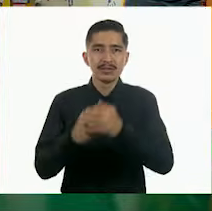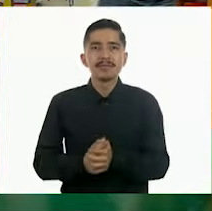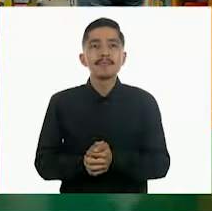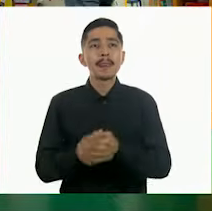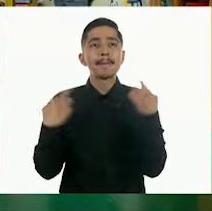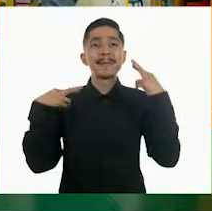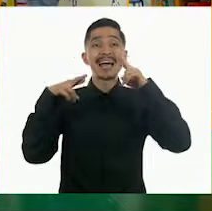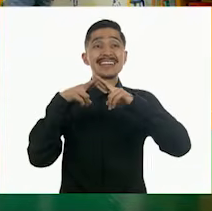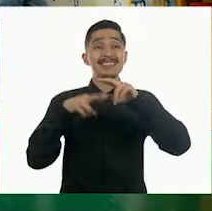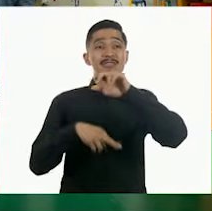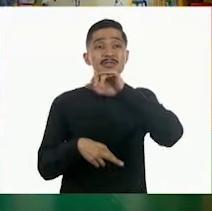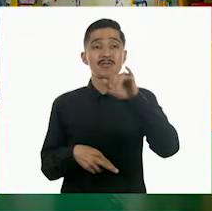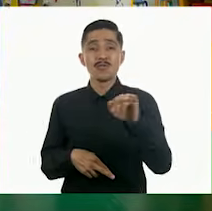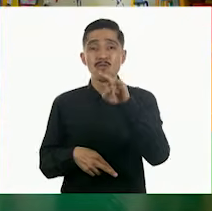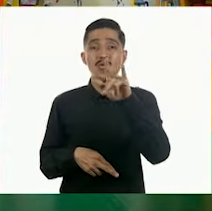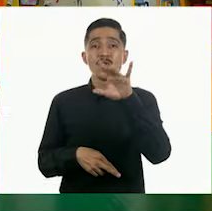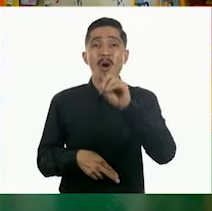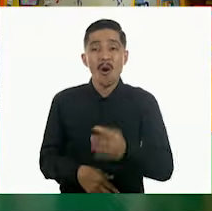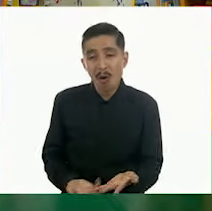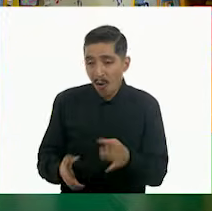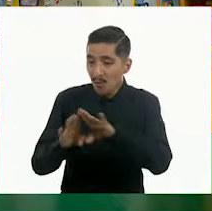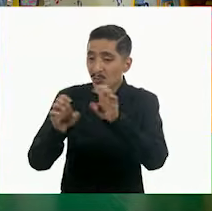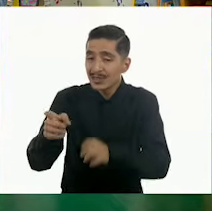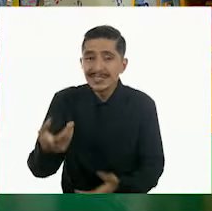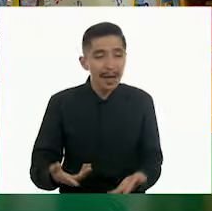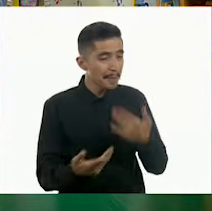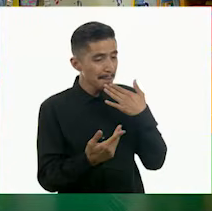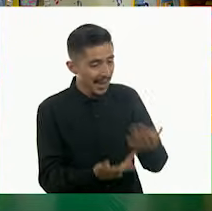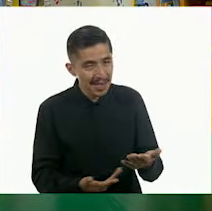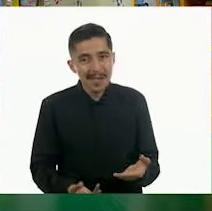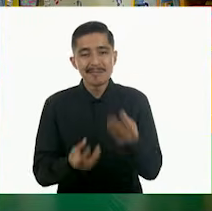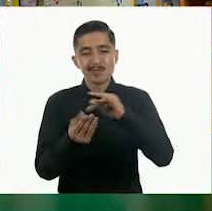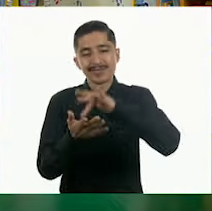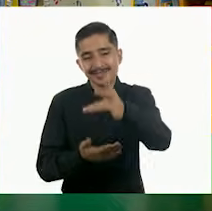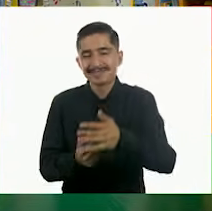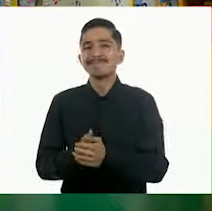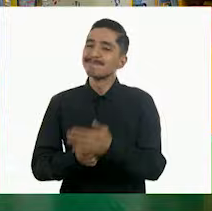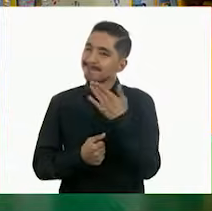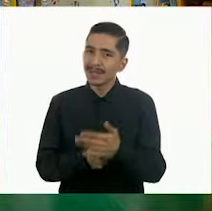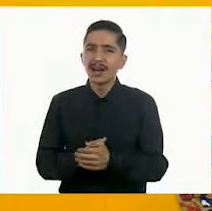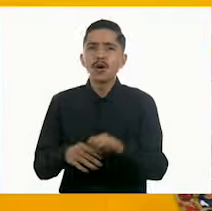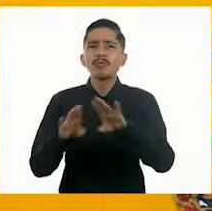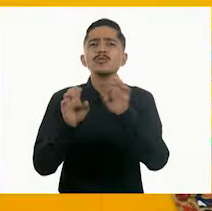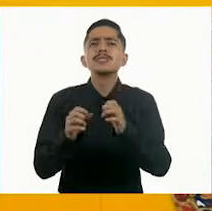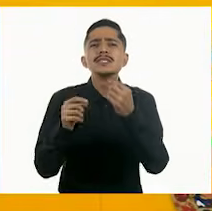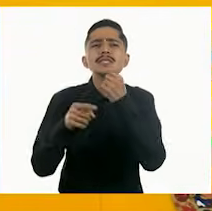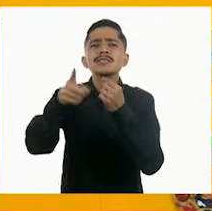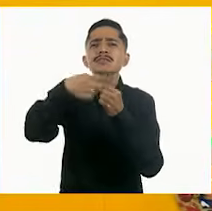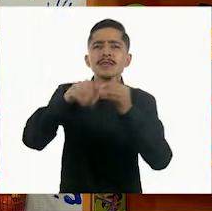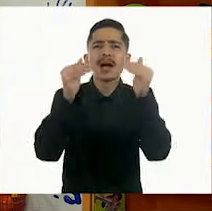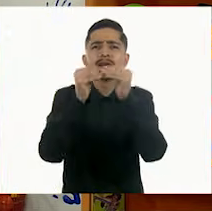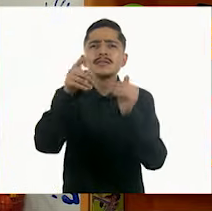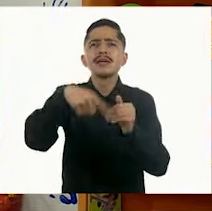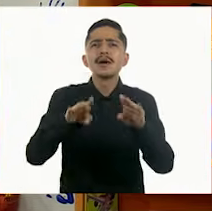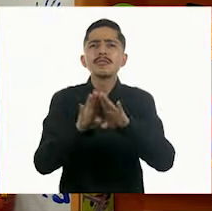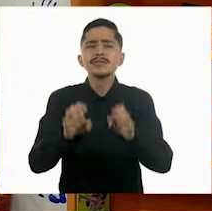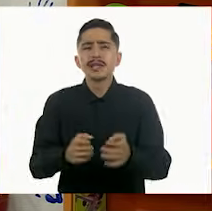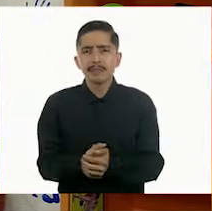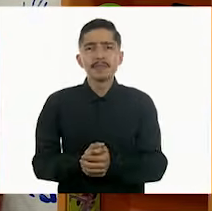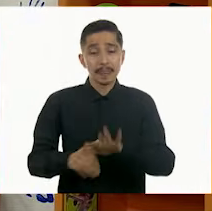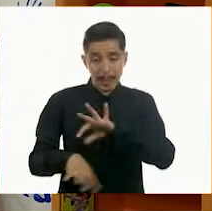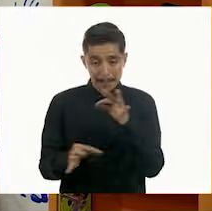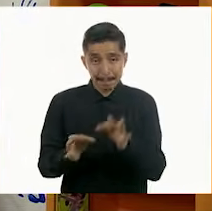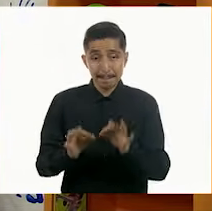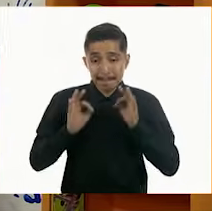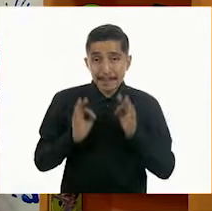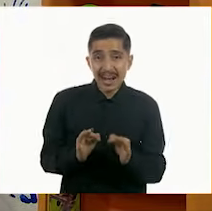Maestro Julio, bienvenido, ¿cómo estás? Hola, muy bien, ¿y tú? Muy bien, muchas gracias. Qué bueno. ¿En casa cómo están, niñas y niños? Muy bien, pues vamos, es momento